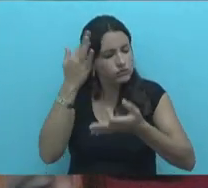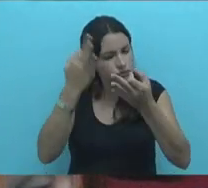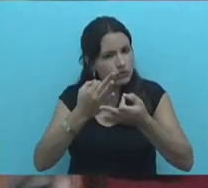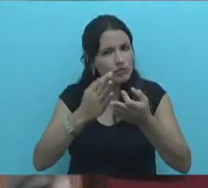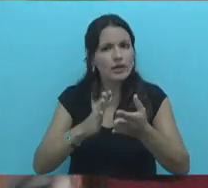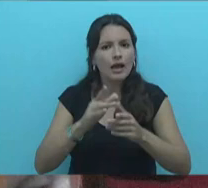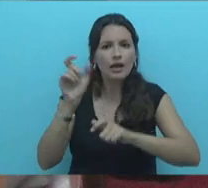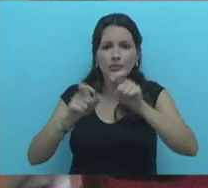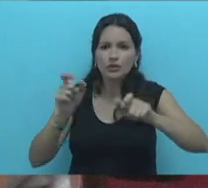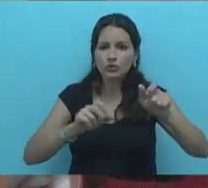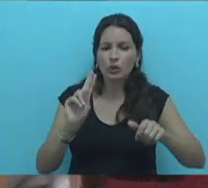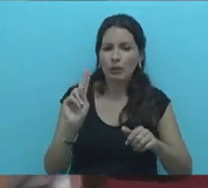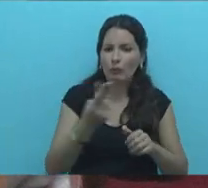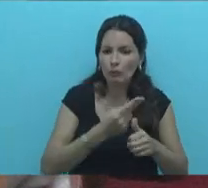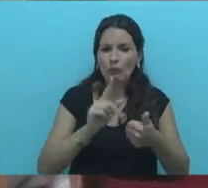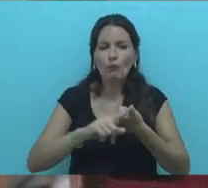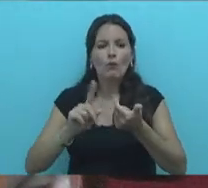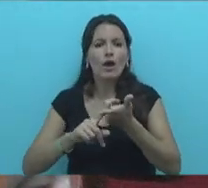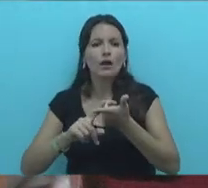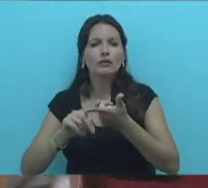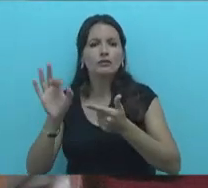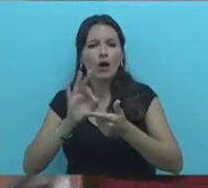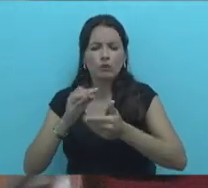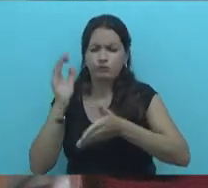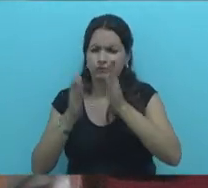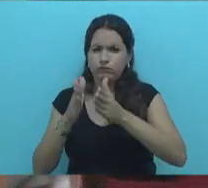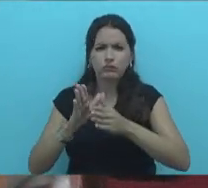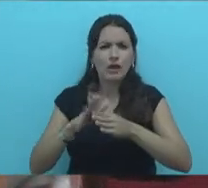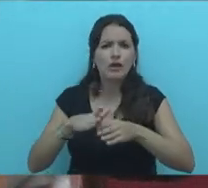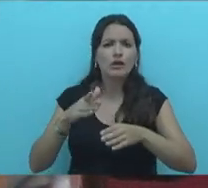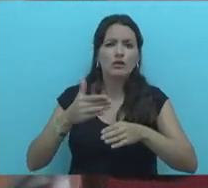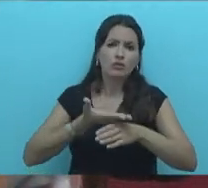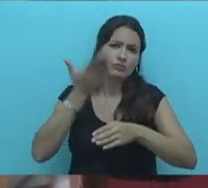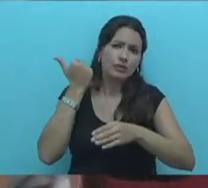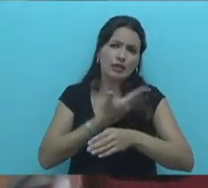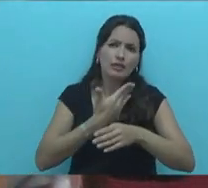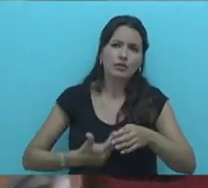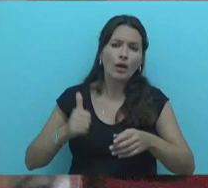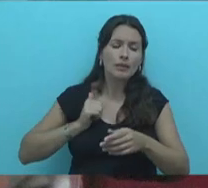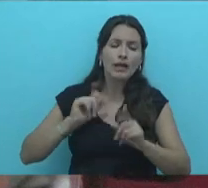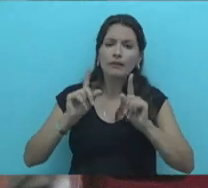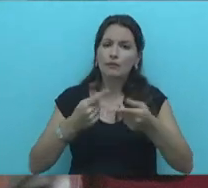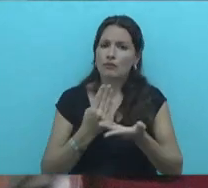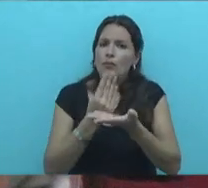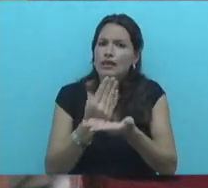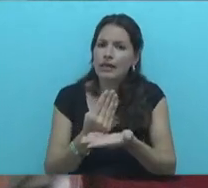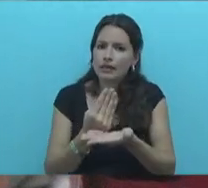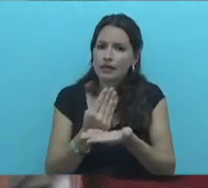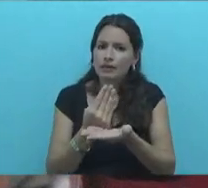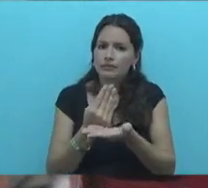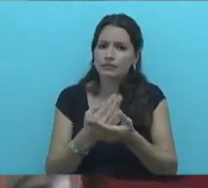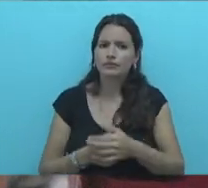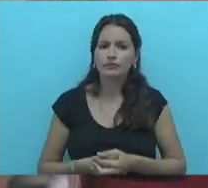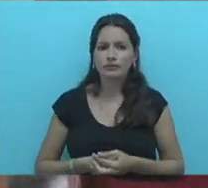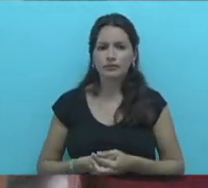que sobrevivieron a esa noche negra del país, nuestro homenaje, que creo que